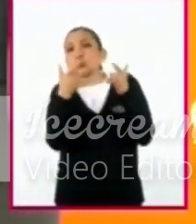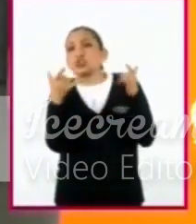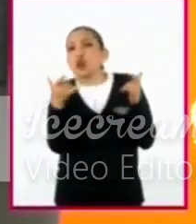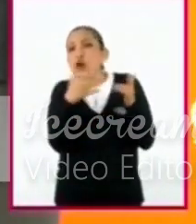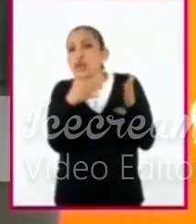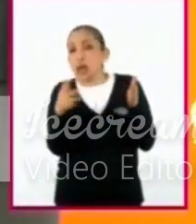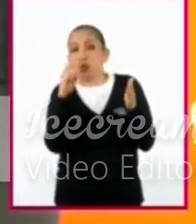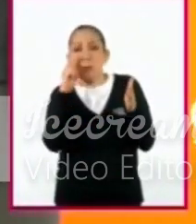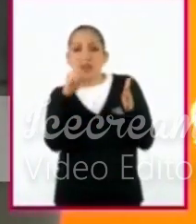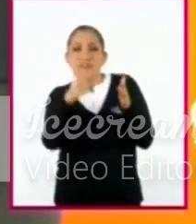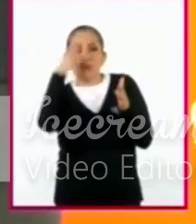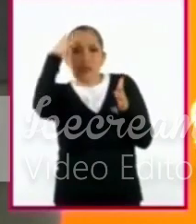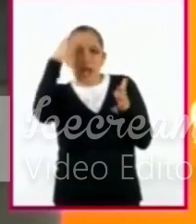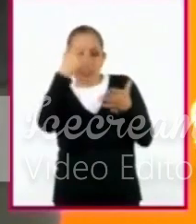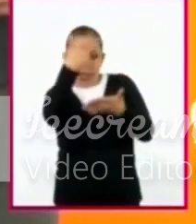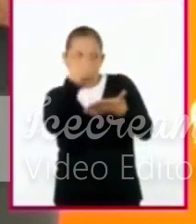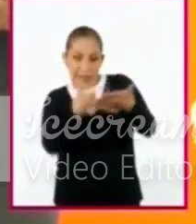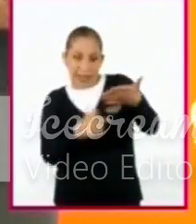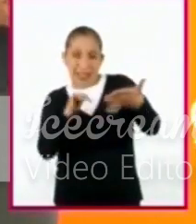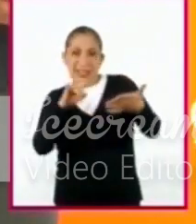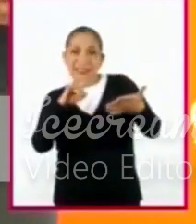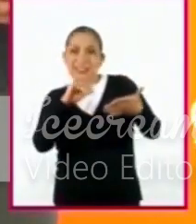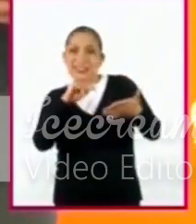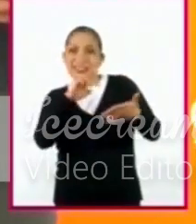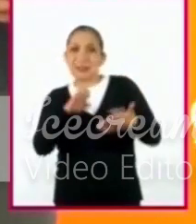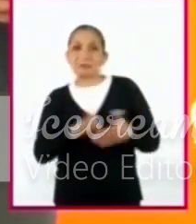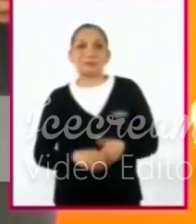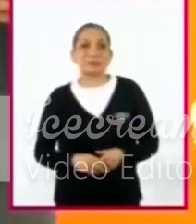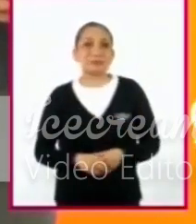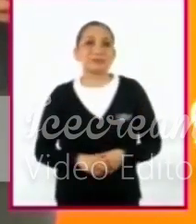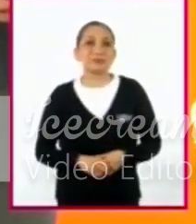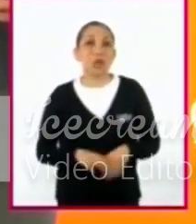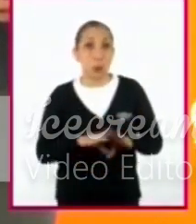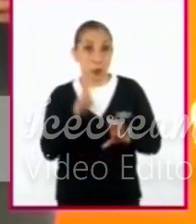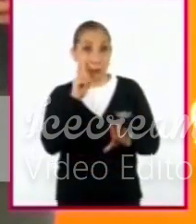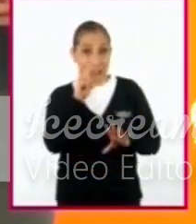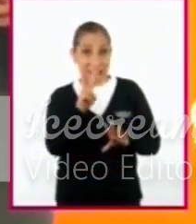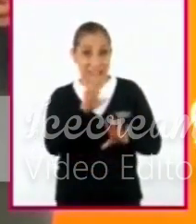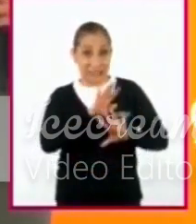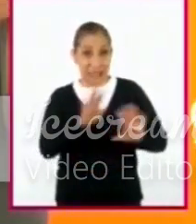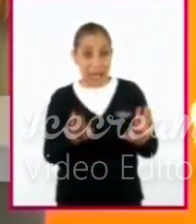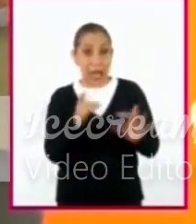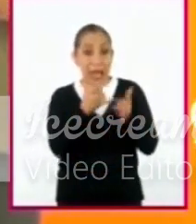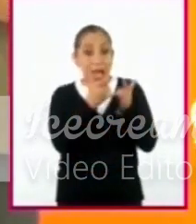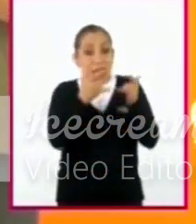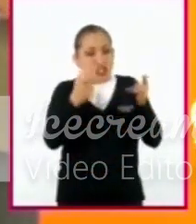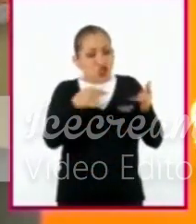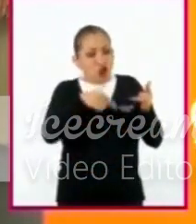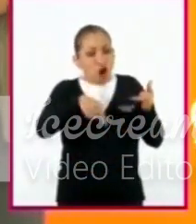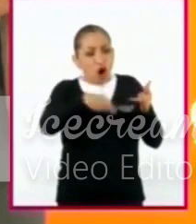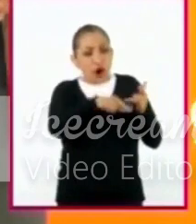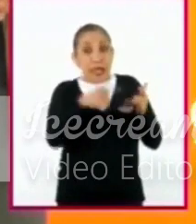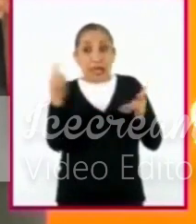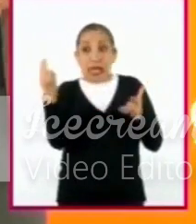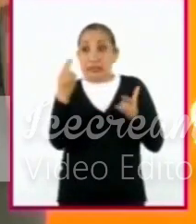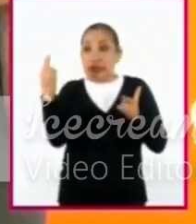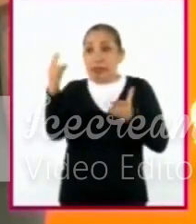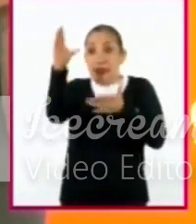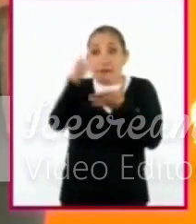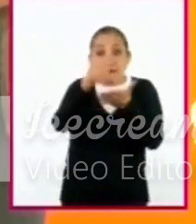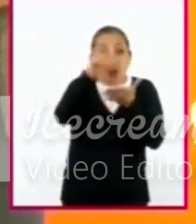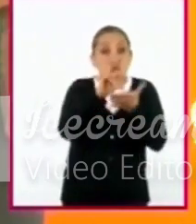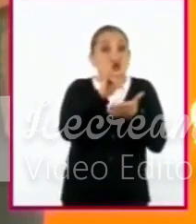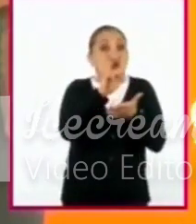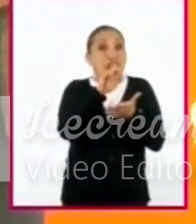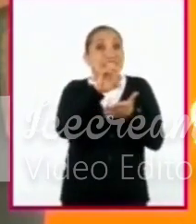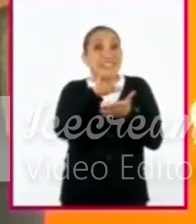Puedes ubicarlo fácilmente en el índice. Como pudiste notar, la historia se apoya y usa como fuentes de